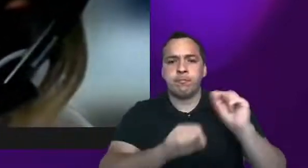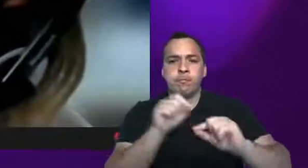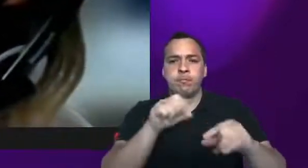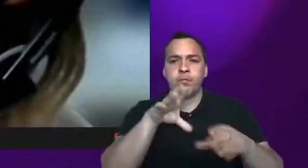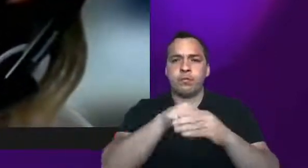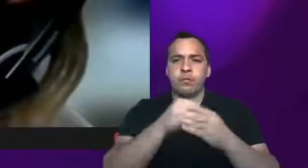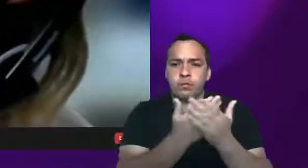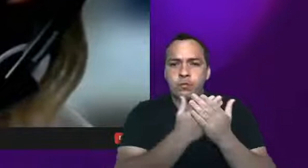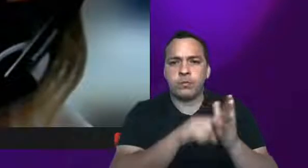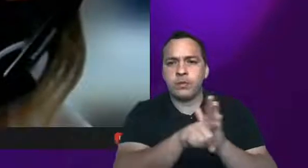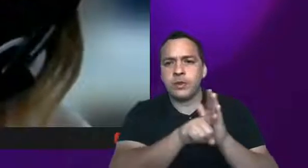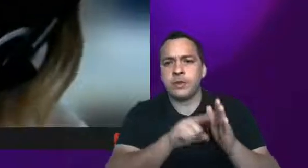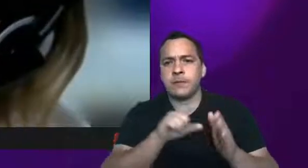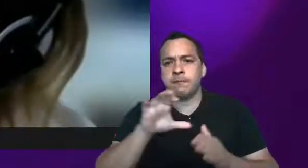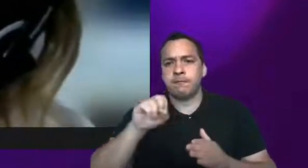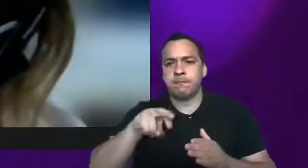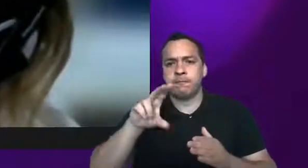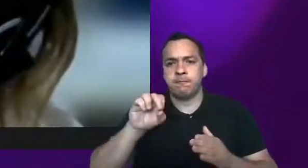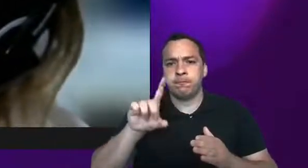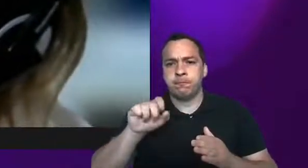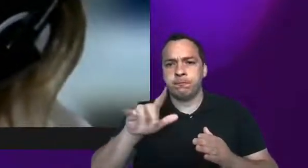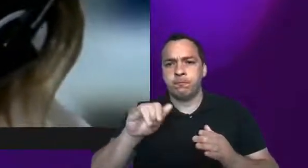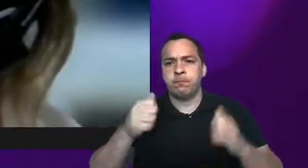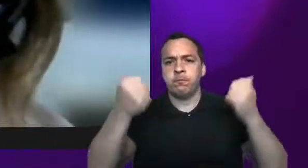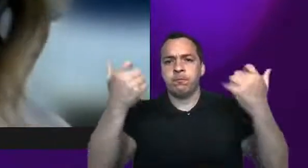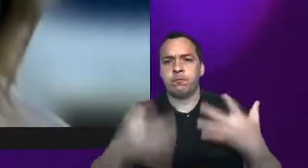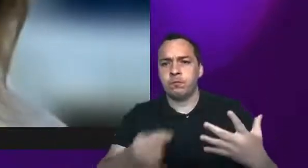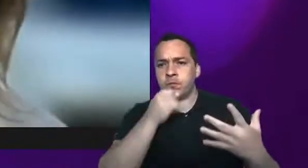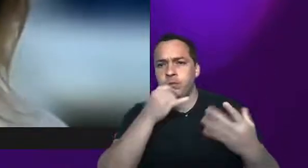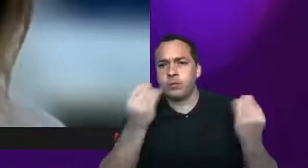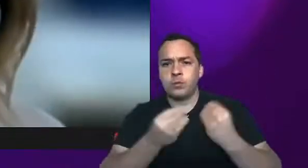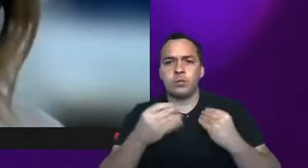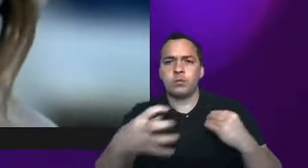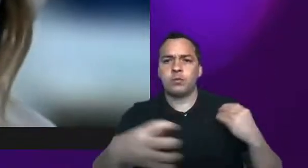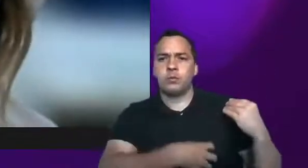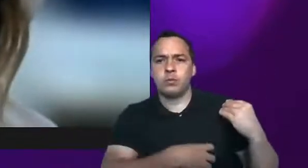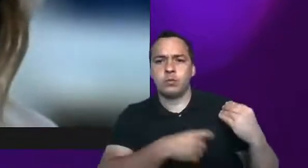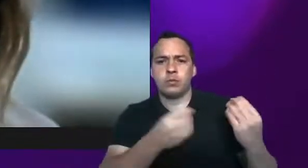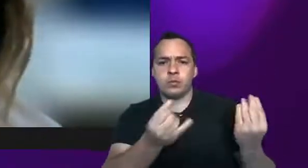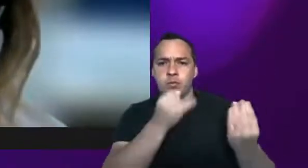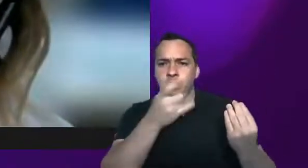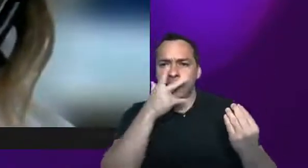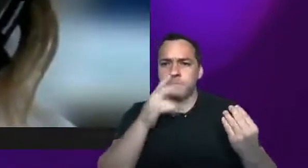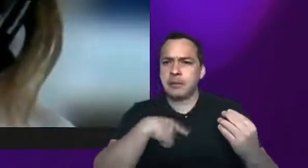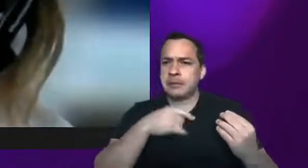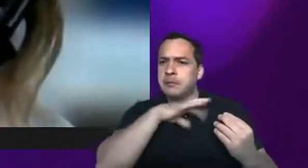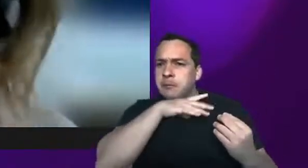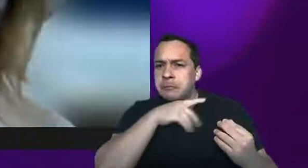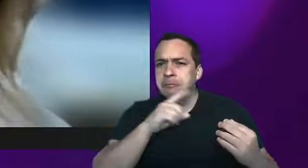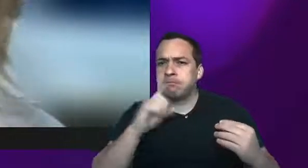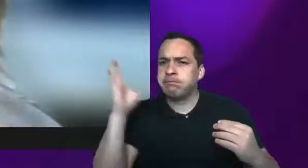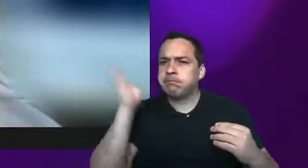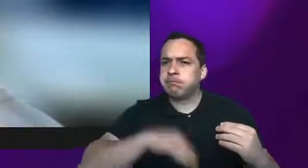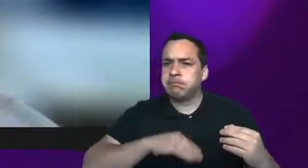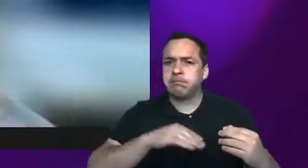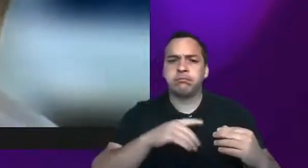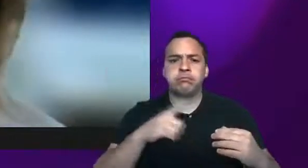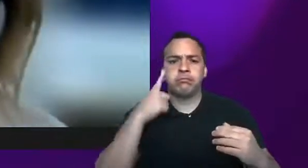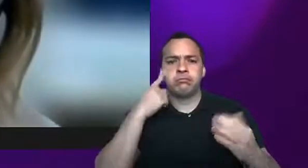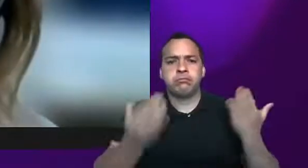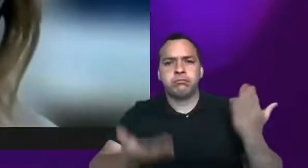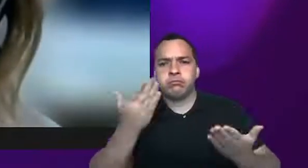digamos, existen, cuando hablamos de trasplante en oncología, existe una especie de balanza, donde tenemos que medir